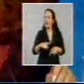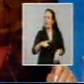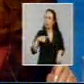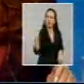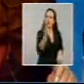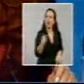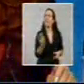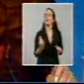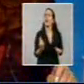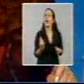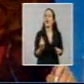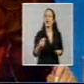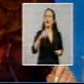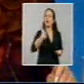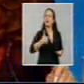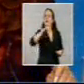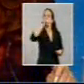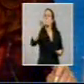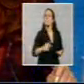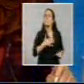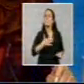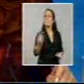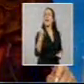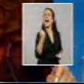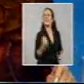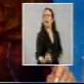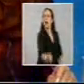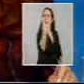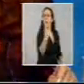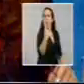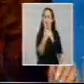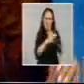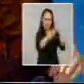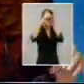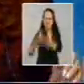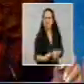patria como un todo en el cual no puede haber nadie que se caiga y que quede afuera.